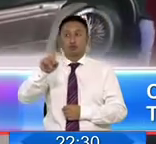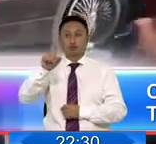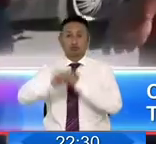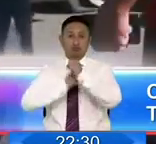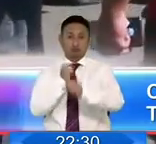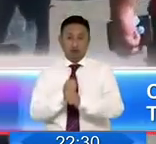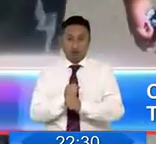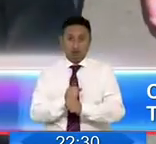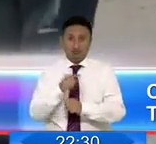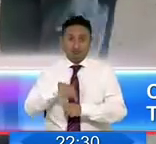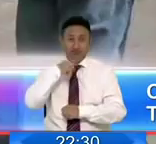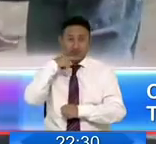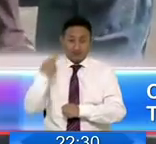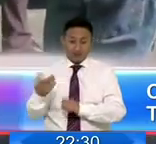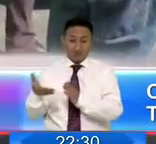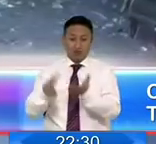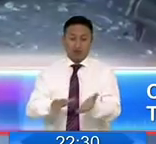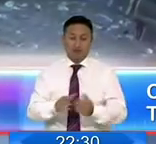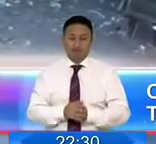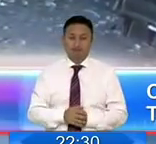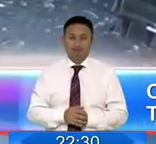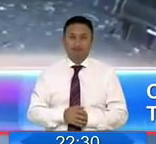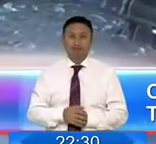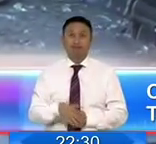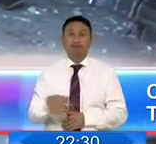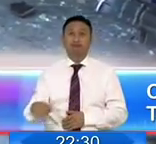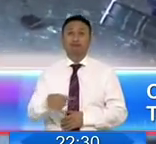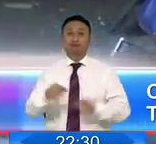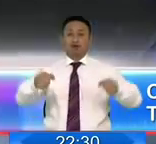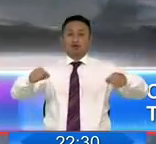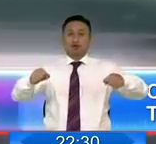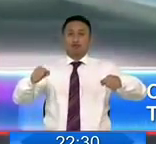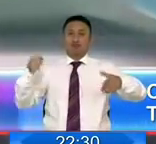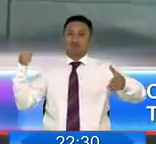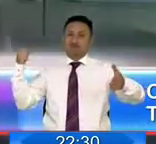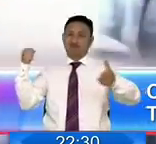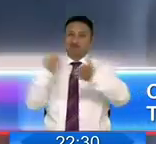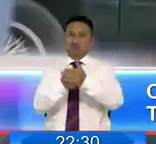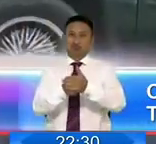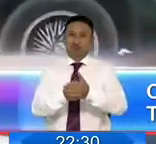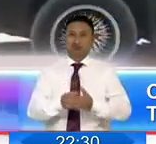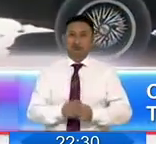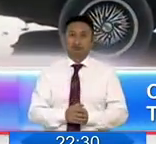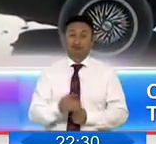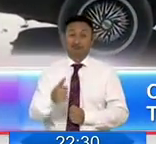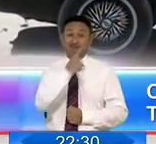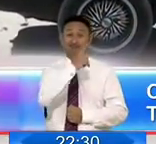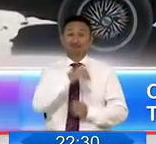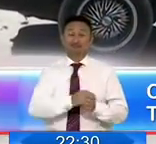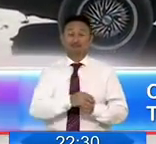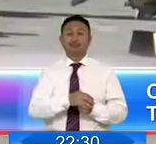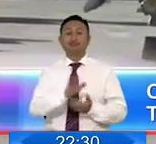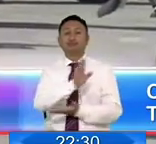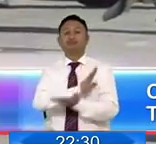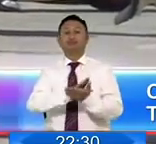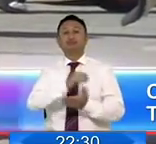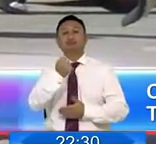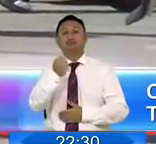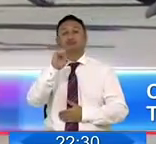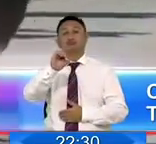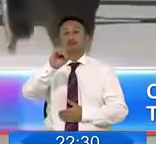terminó este feriado en Chimborazo. Un choque lateral produjo el siniestro de tránsito en el sector del Socorro Bajo, en la